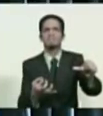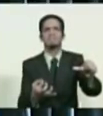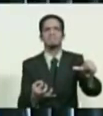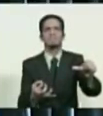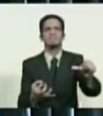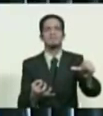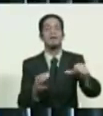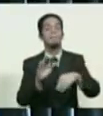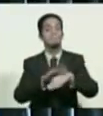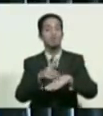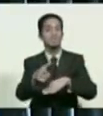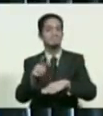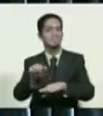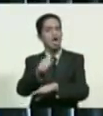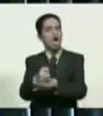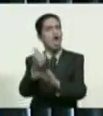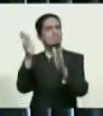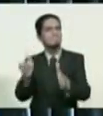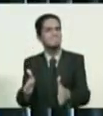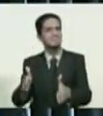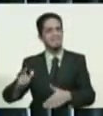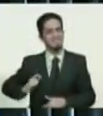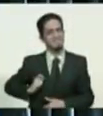Porque el cómplice necesario, Requesén,